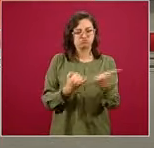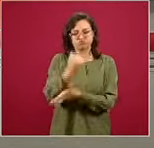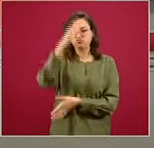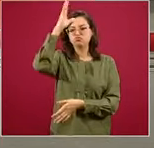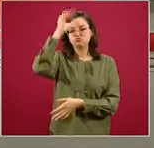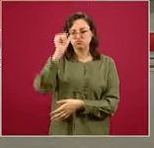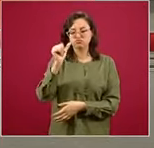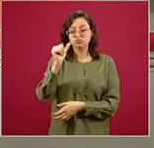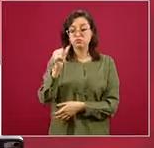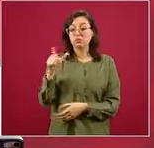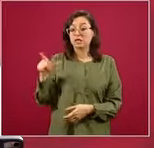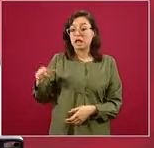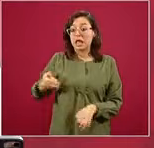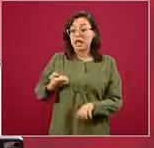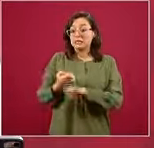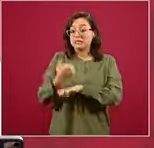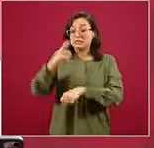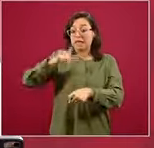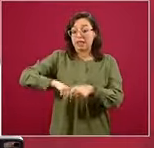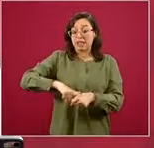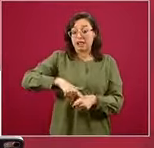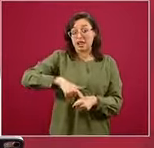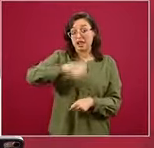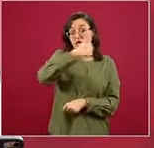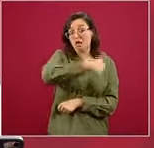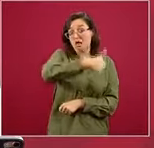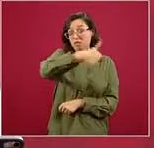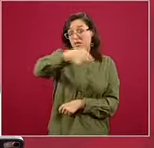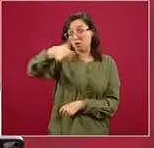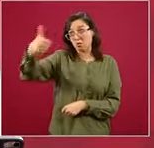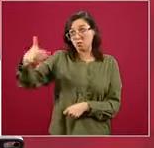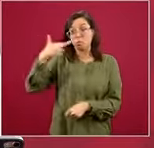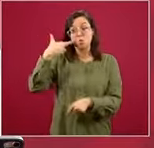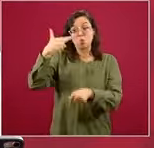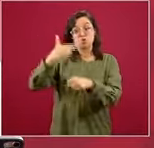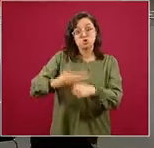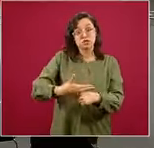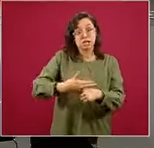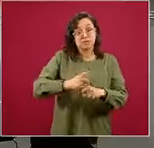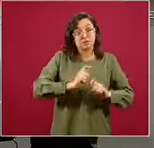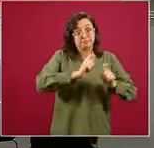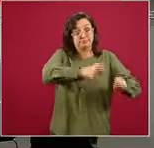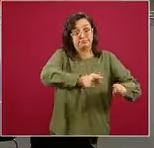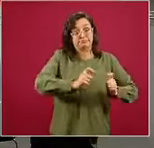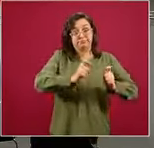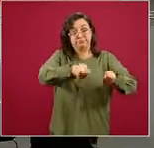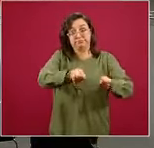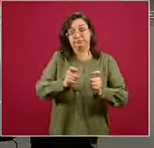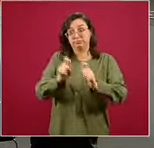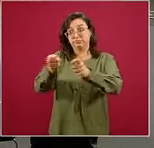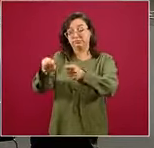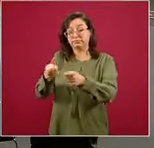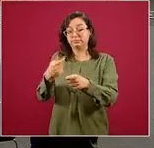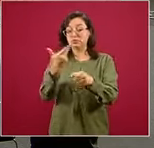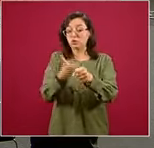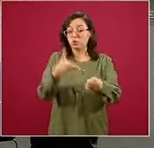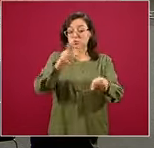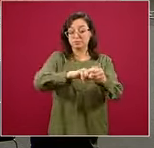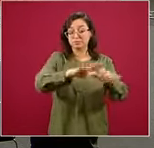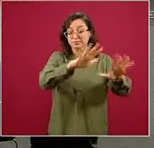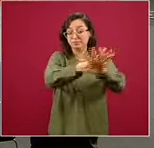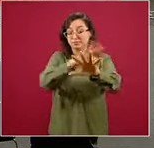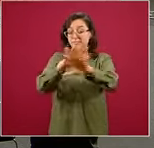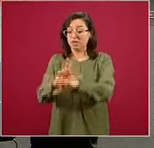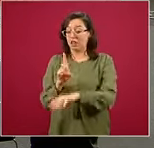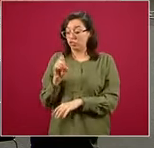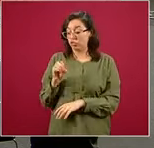estados tienen la responsabilidad de emprender sus reconversiones hospitalarias. Eso lo planteamos el 31 de marzo. Está publicado en el